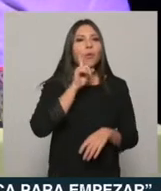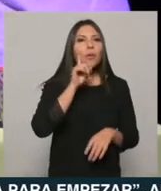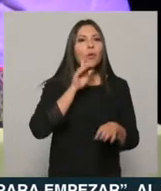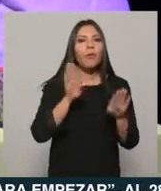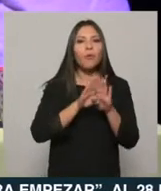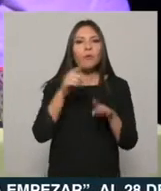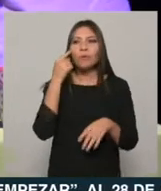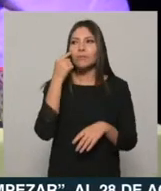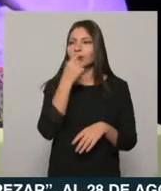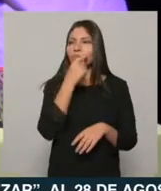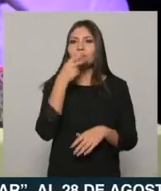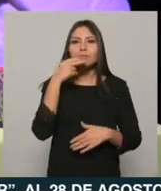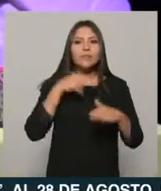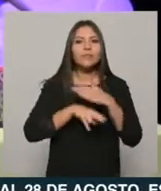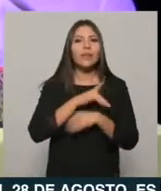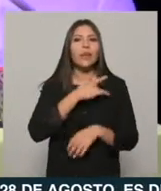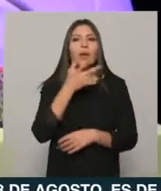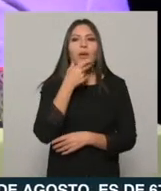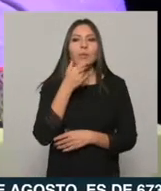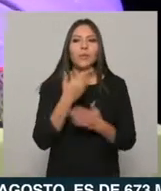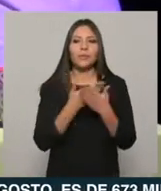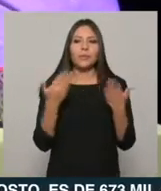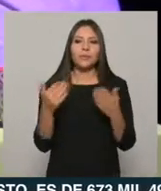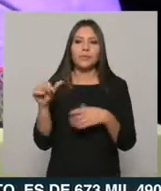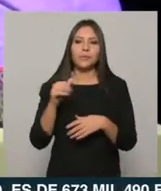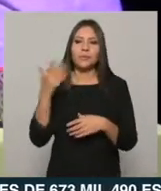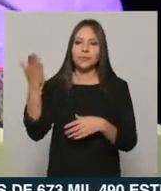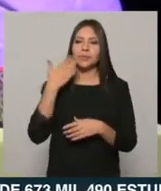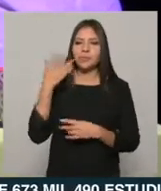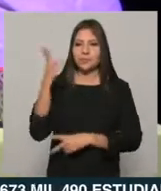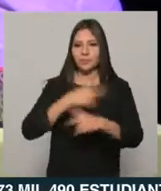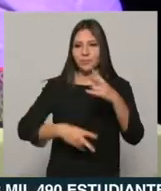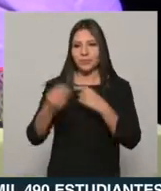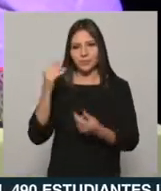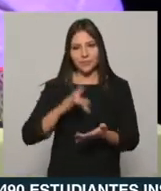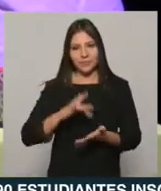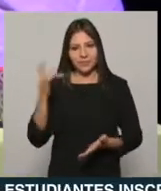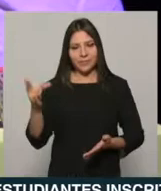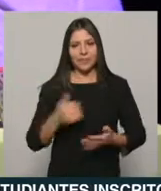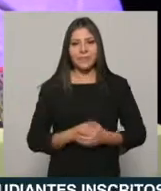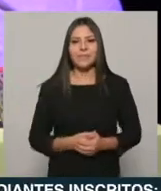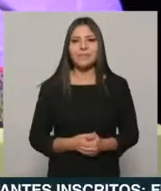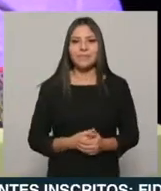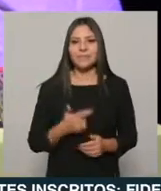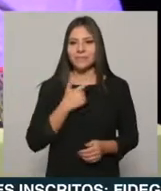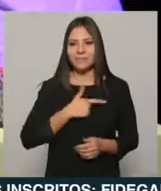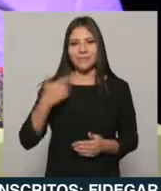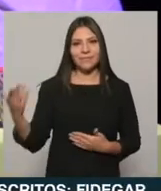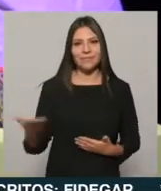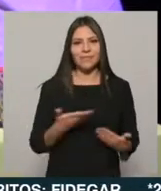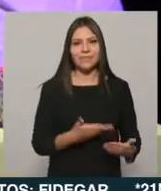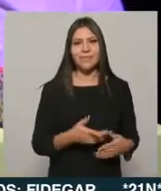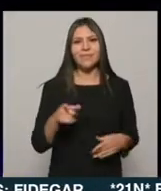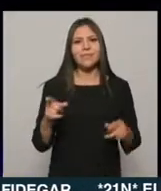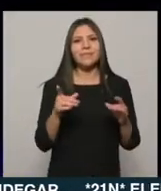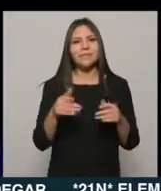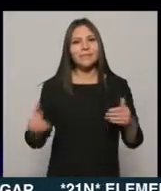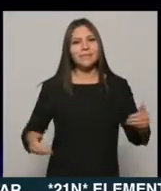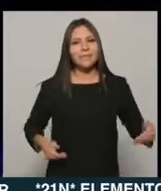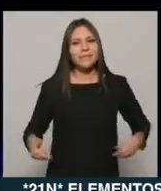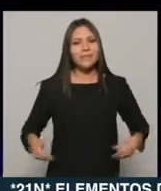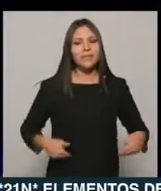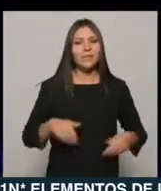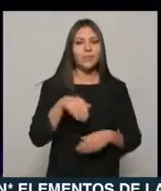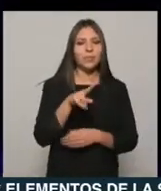hombres y hoy está con nosotros. Bienvenido, Fernando, muchísimas gracias. Muchísimas gracias, Oye, pues, por leyendo recibirme. la reseña de esta obra Mujer es asunto de